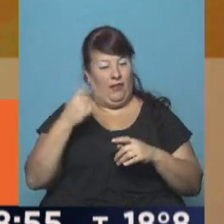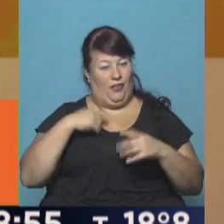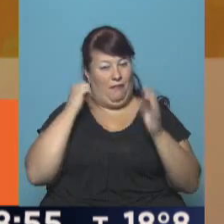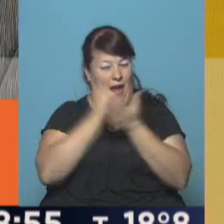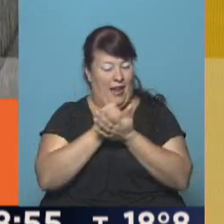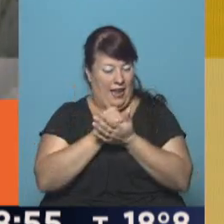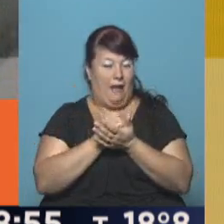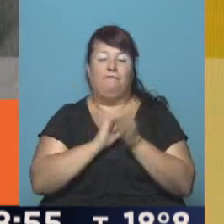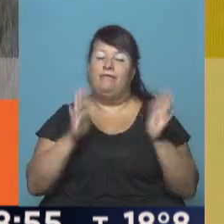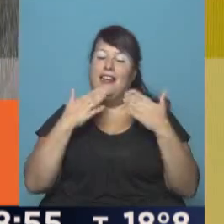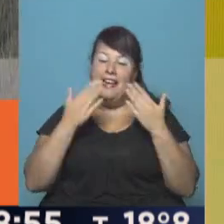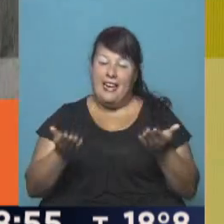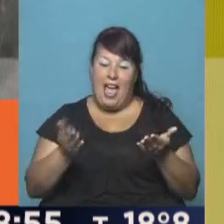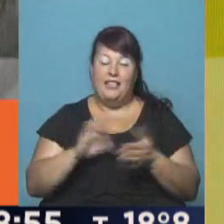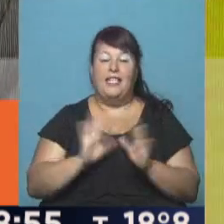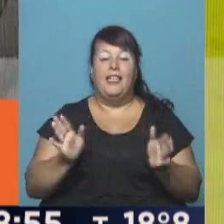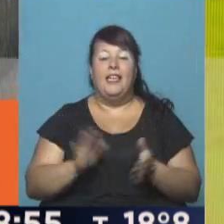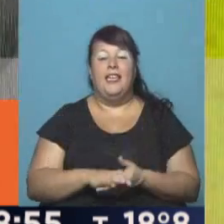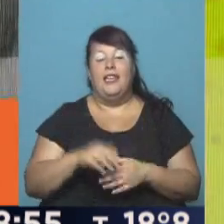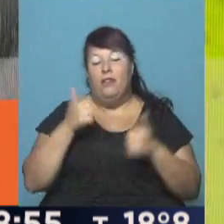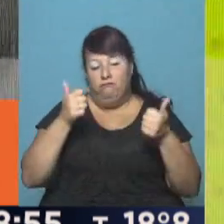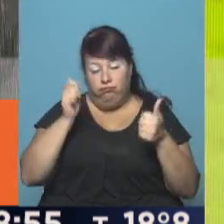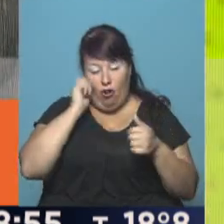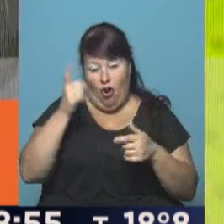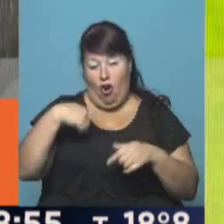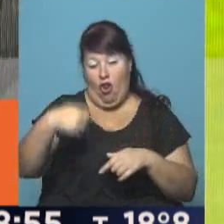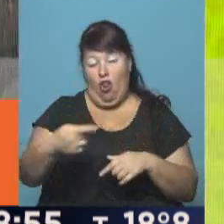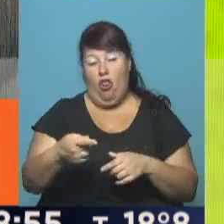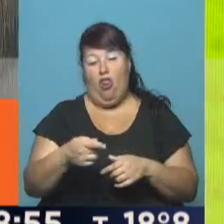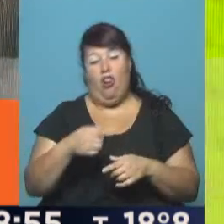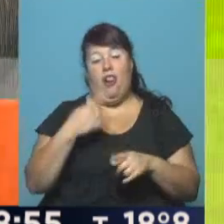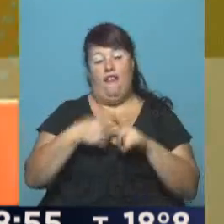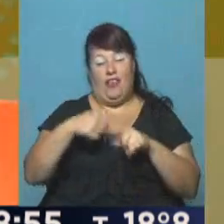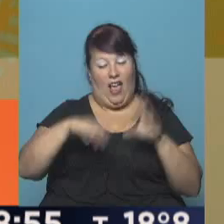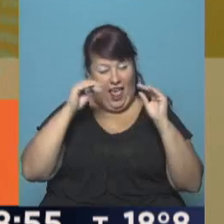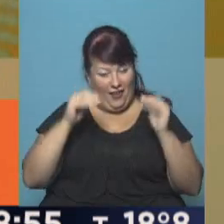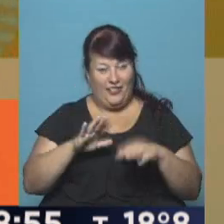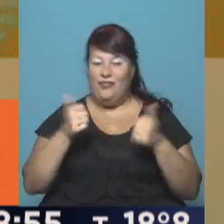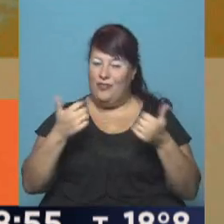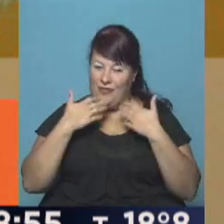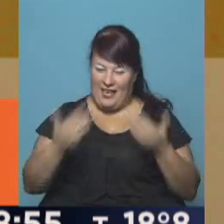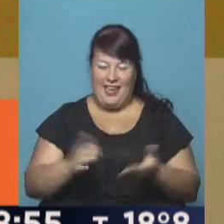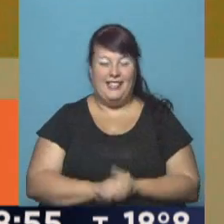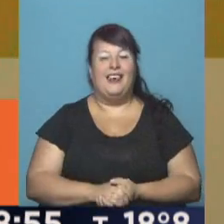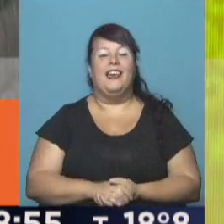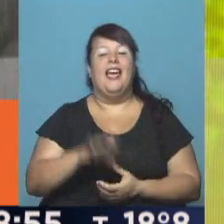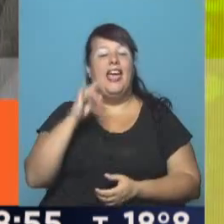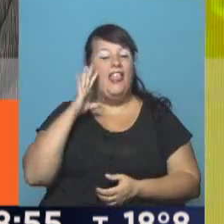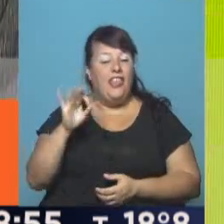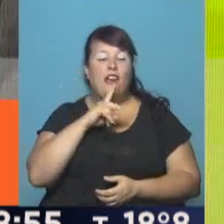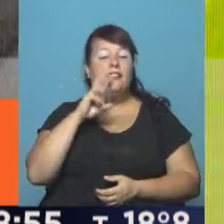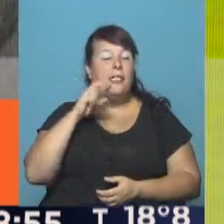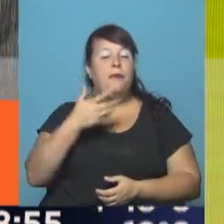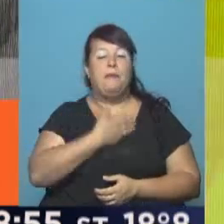emblema diego gracias y que sea todo un éxito en el evento de hoy a la noche bueno muchísimas gracias diego tipping